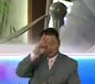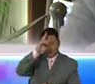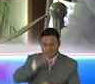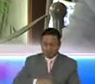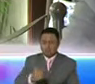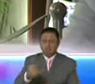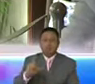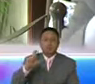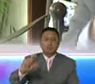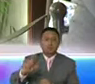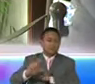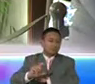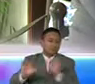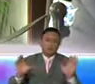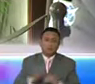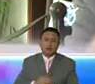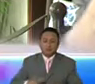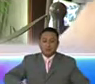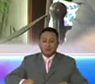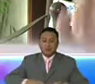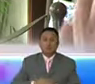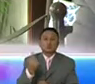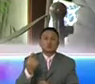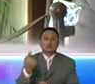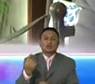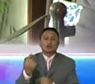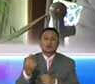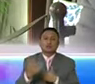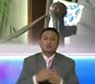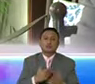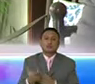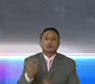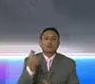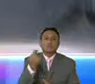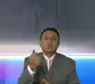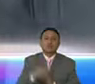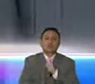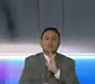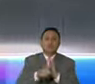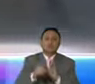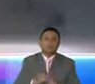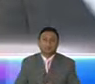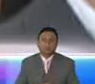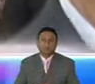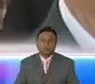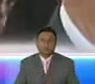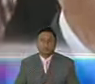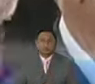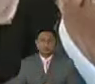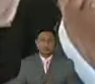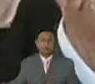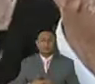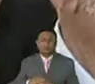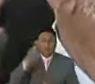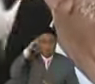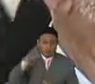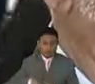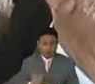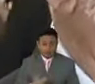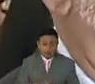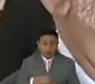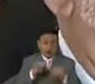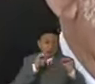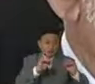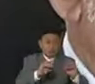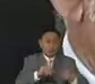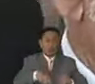tarifa cubrían sus costos, obtenían su utilidad independientemente del precio del petróleo. Aún no se ha notificado por parte del régimen las fechas en las que